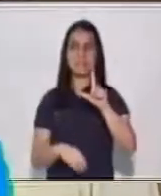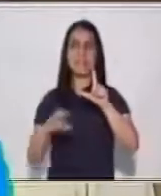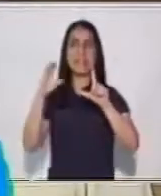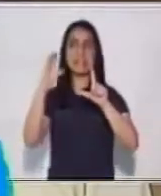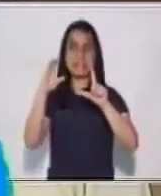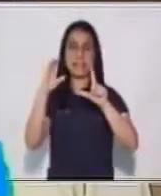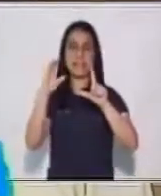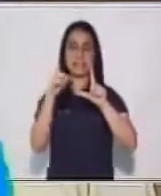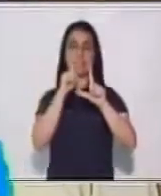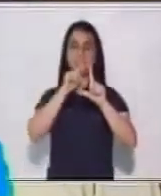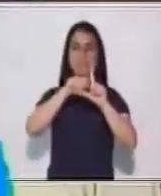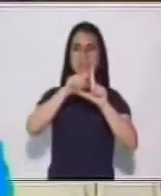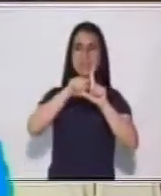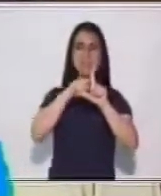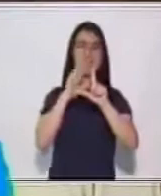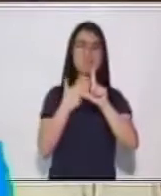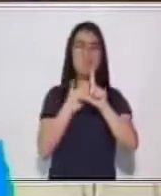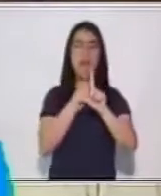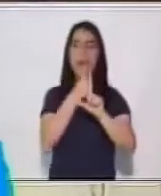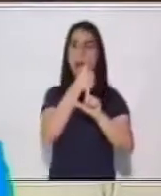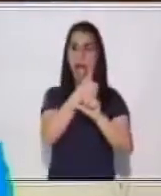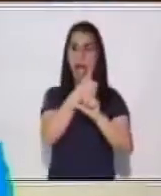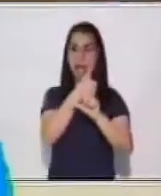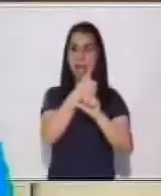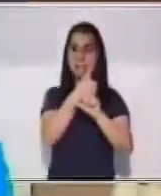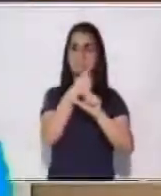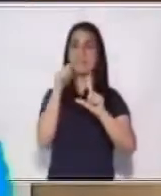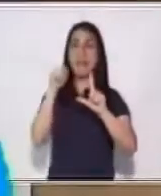vamos a identificar como H.